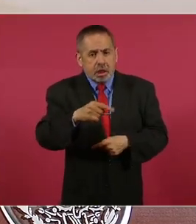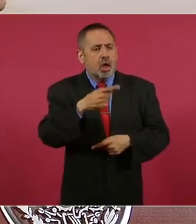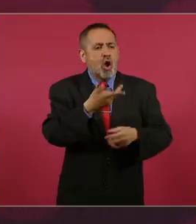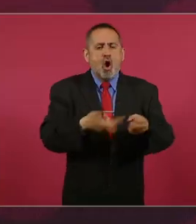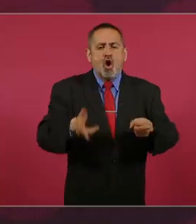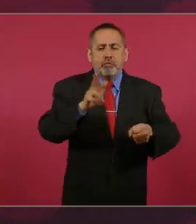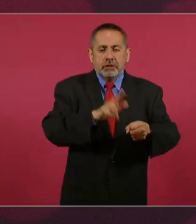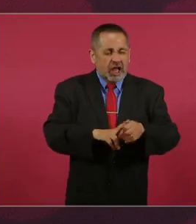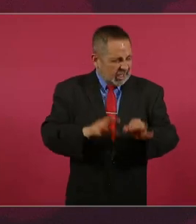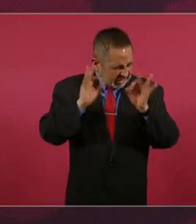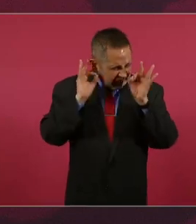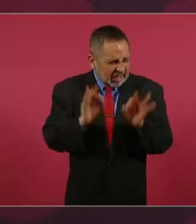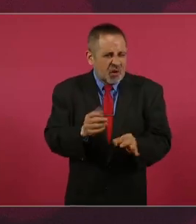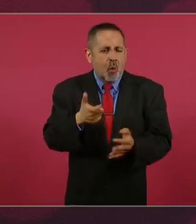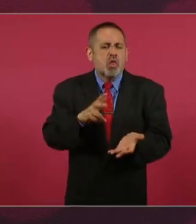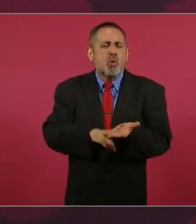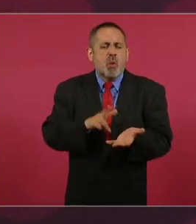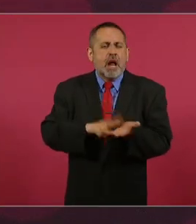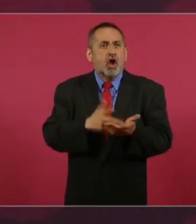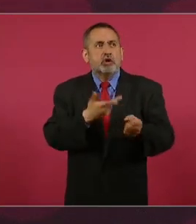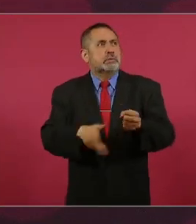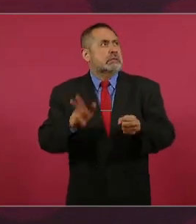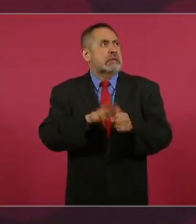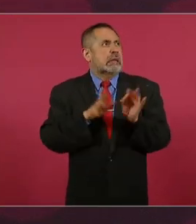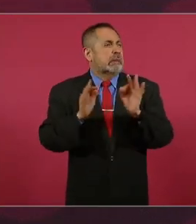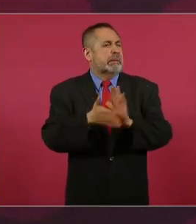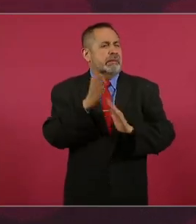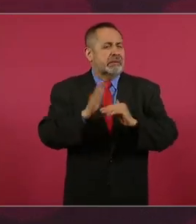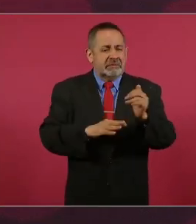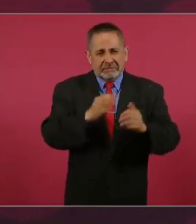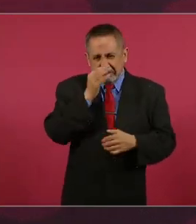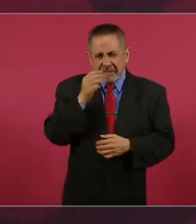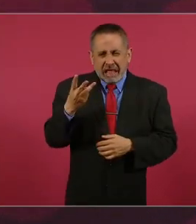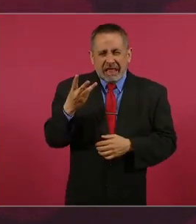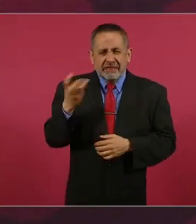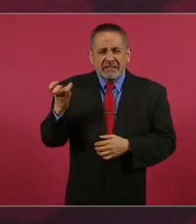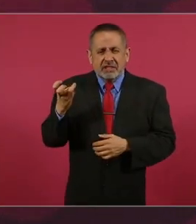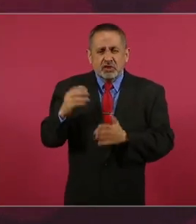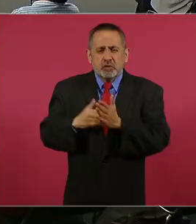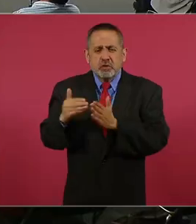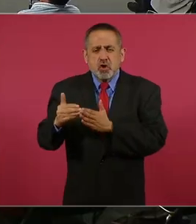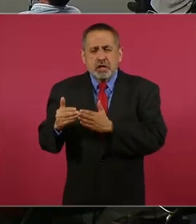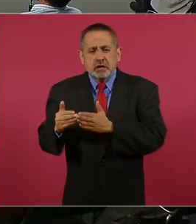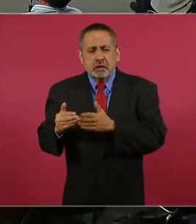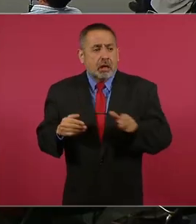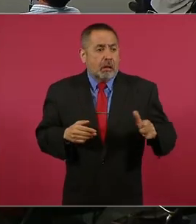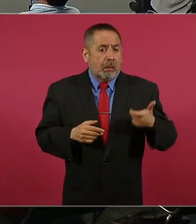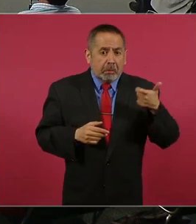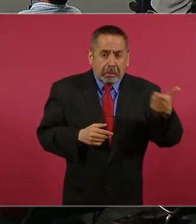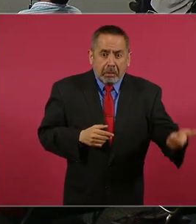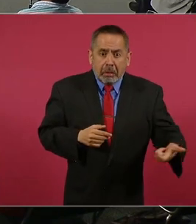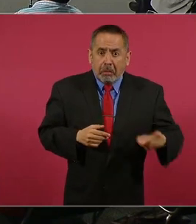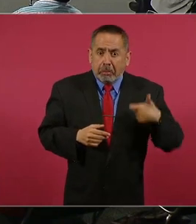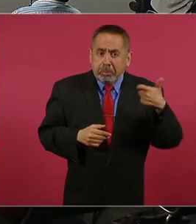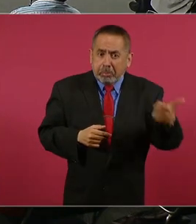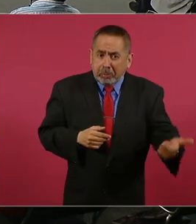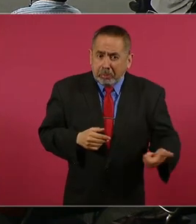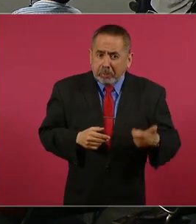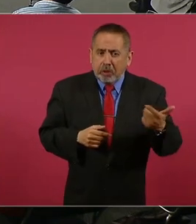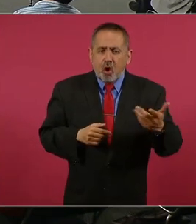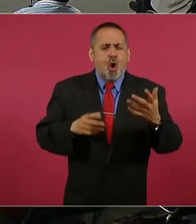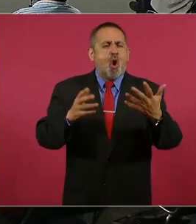cuánto cuesta construirlo? Pues 300 millones. O los